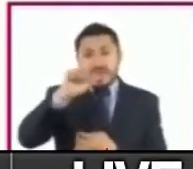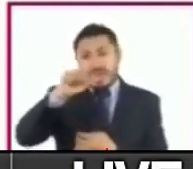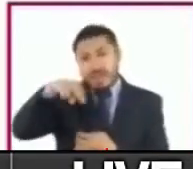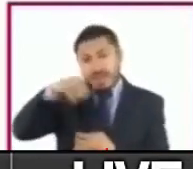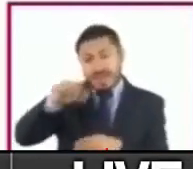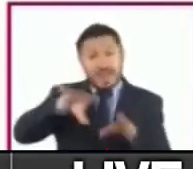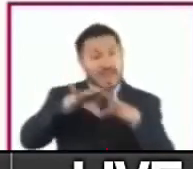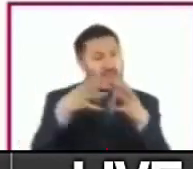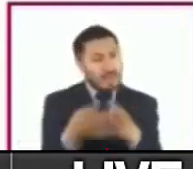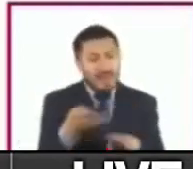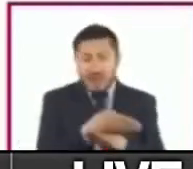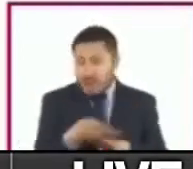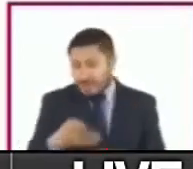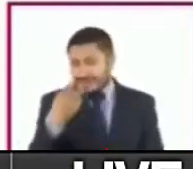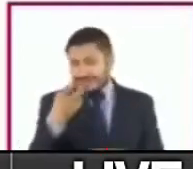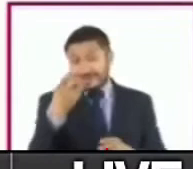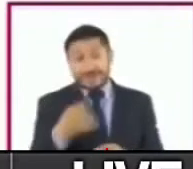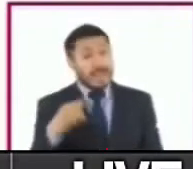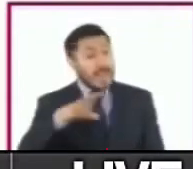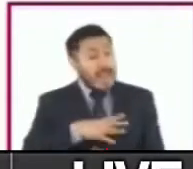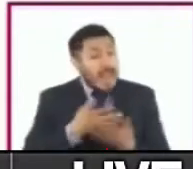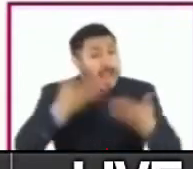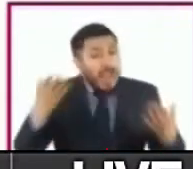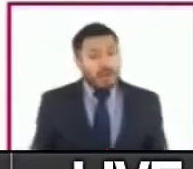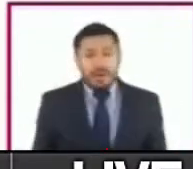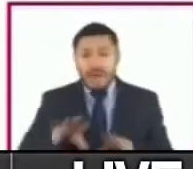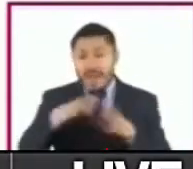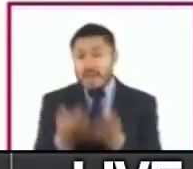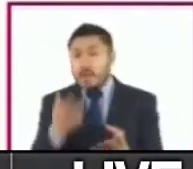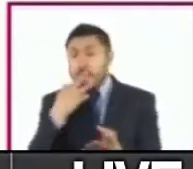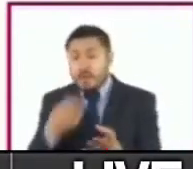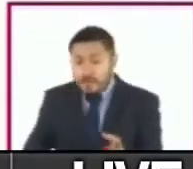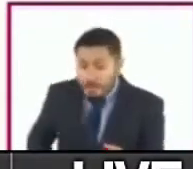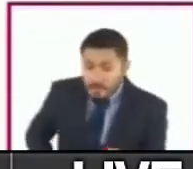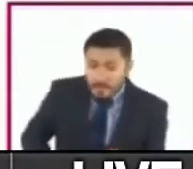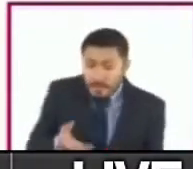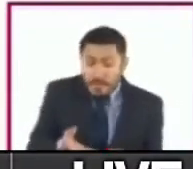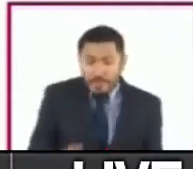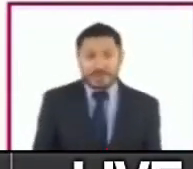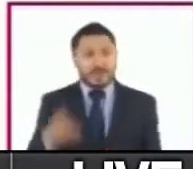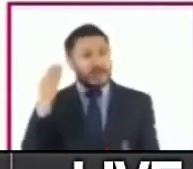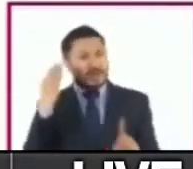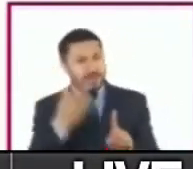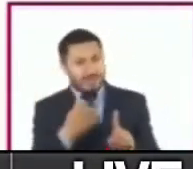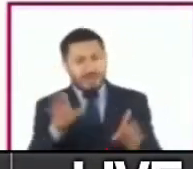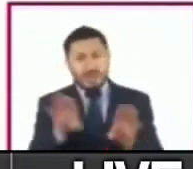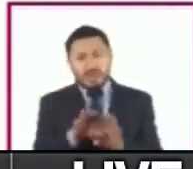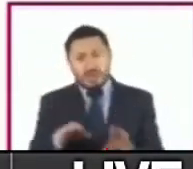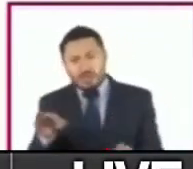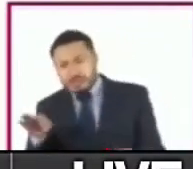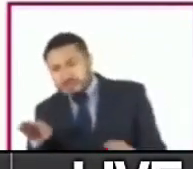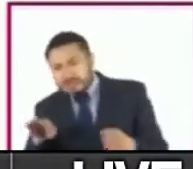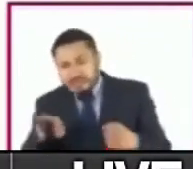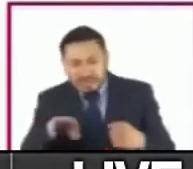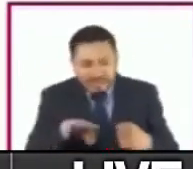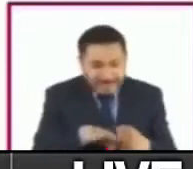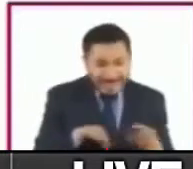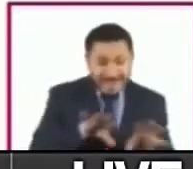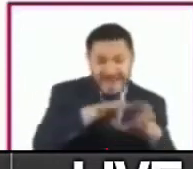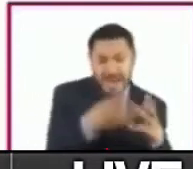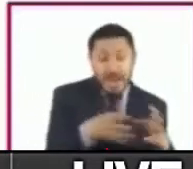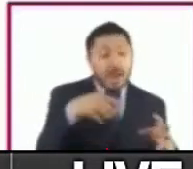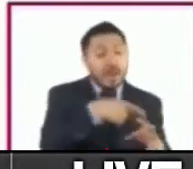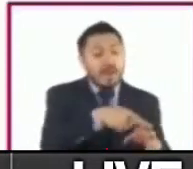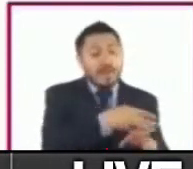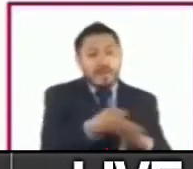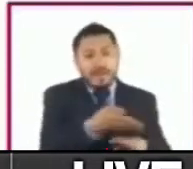continúa lanzando una pelota pero ahora de color rojo. El objetivo es ubicarla lo más cerca posible a la pelota